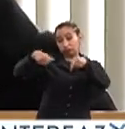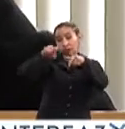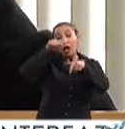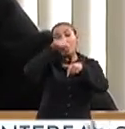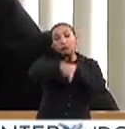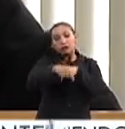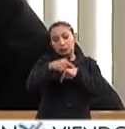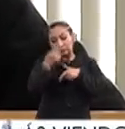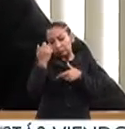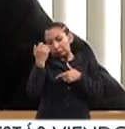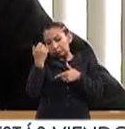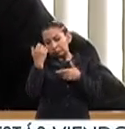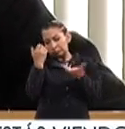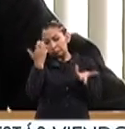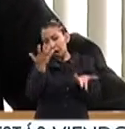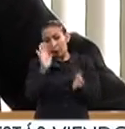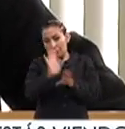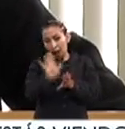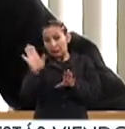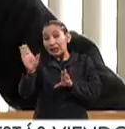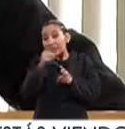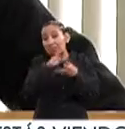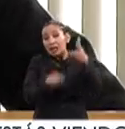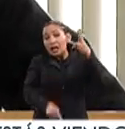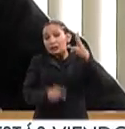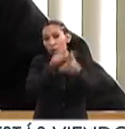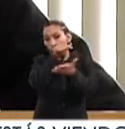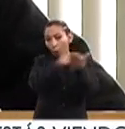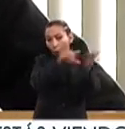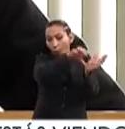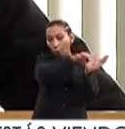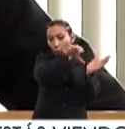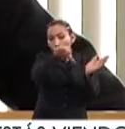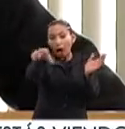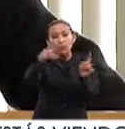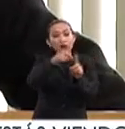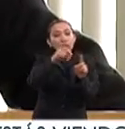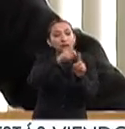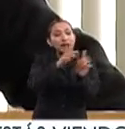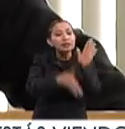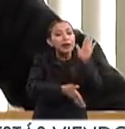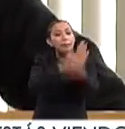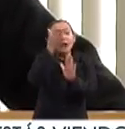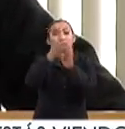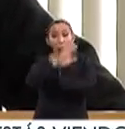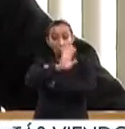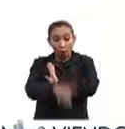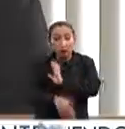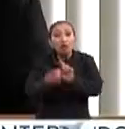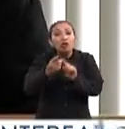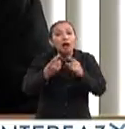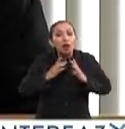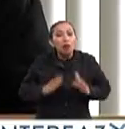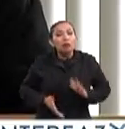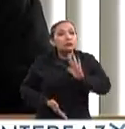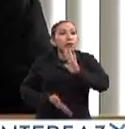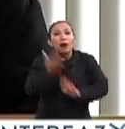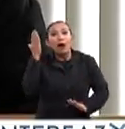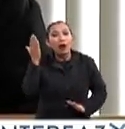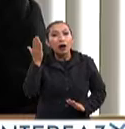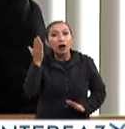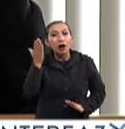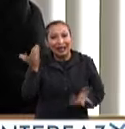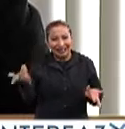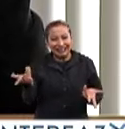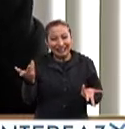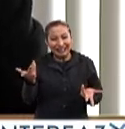establecieron sobre todo 3 lugares a donde se iría después de la muerte. Era interesante